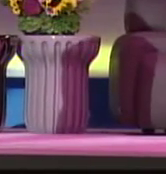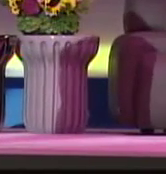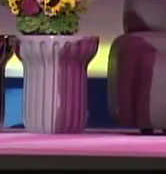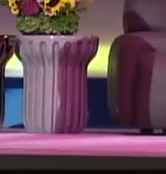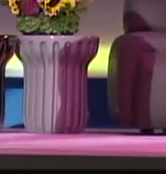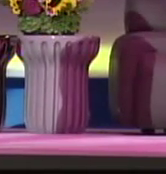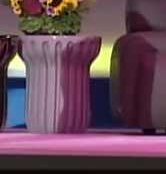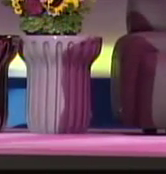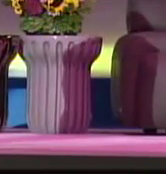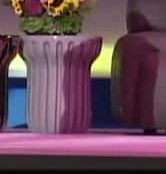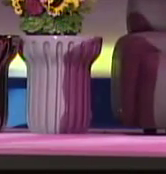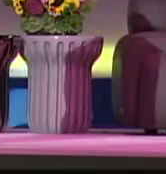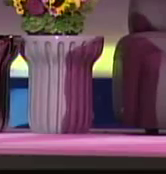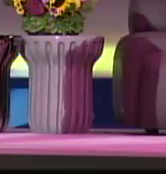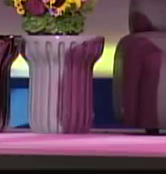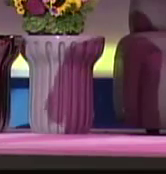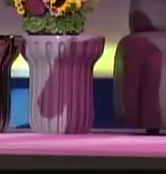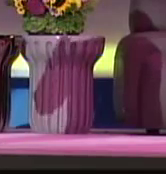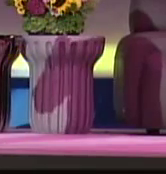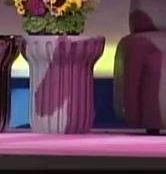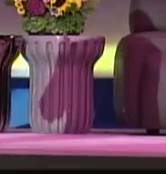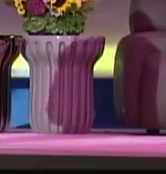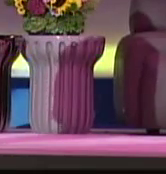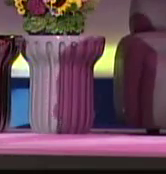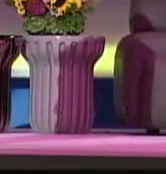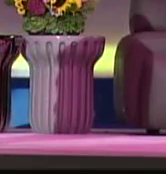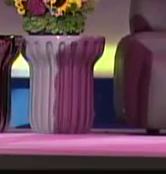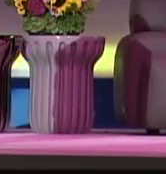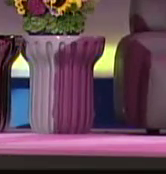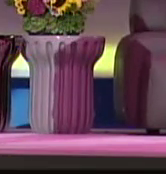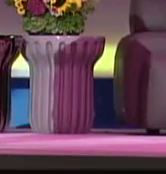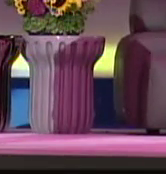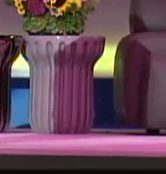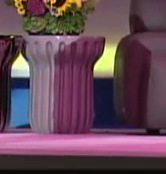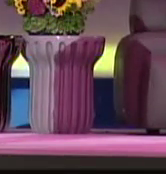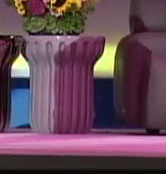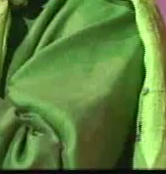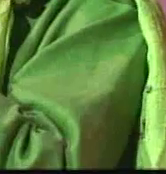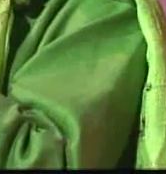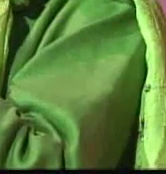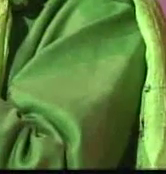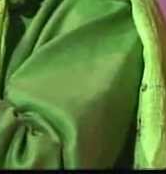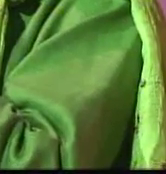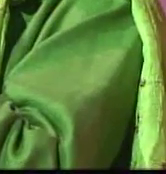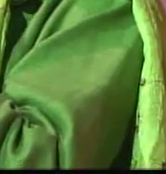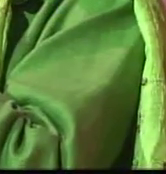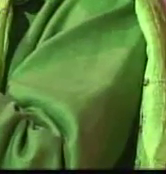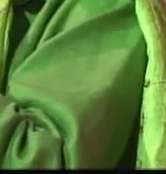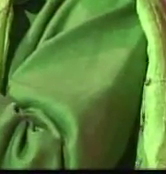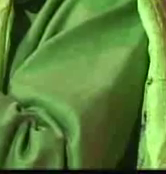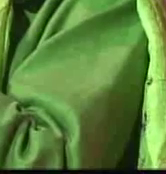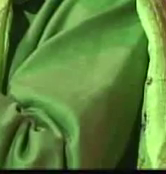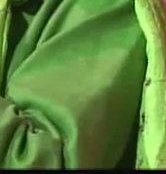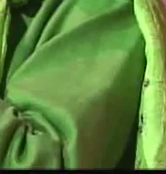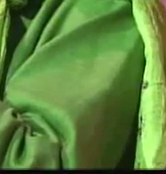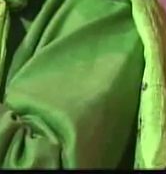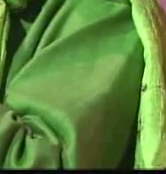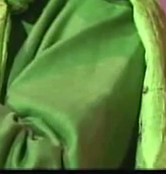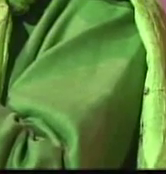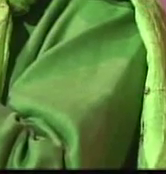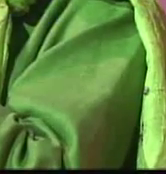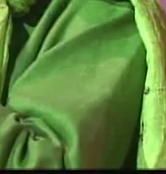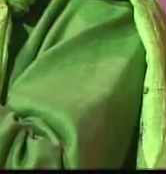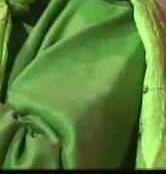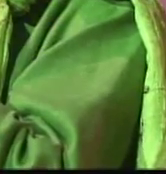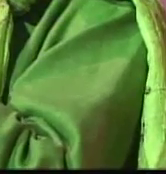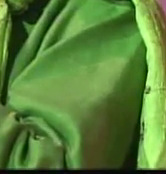search esto for me what the hizo war was. I iniciar want la to tell you búsqueda del más. briefly Les voy a how I decir discovered it brevemente cómo and what I descubrí think el it is más and what I think y we can lo que do yo creo que about